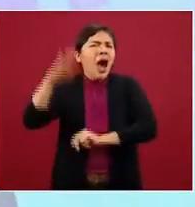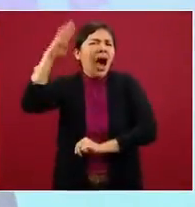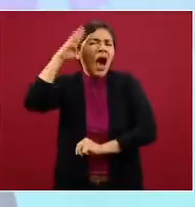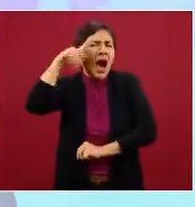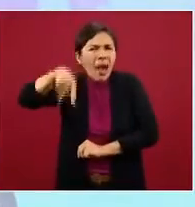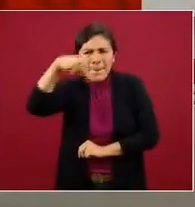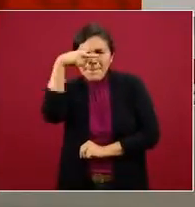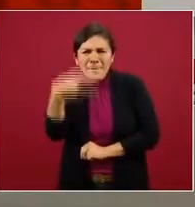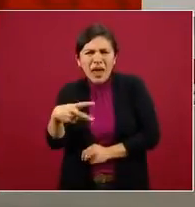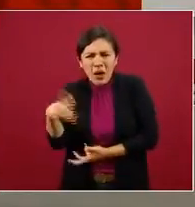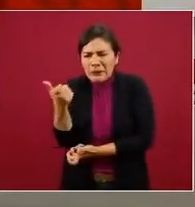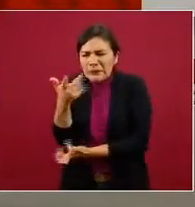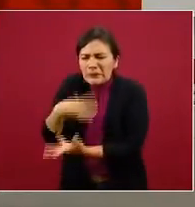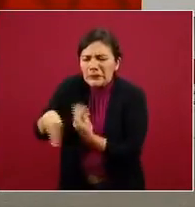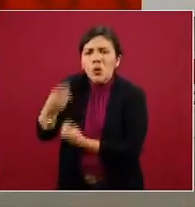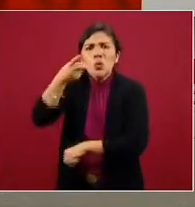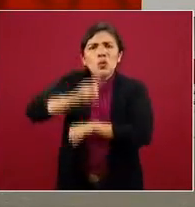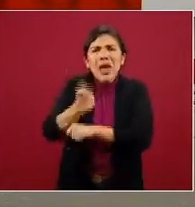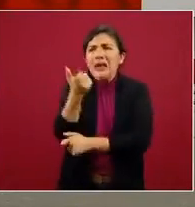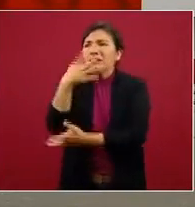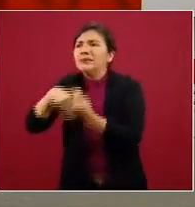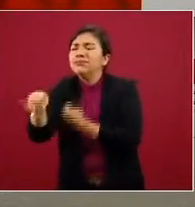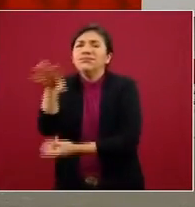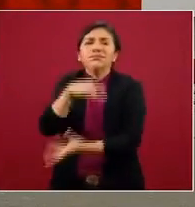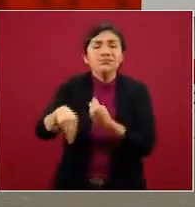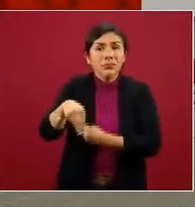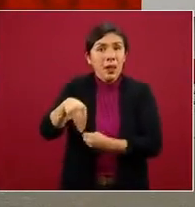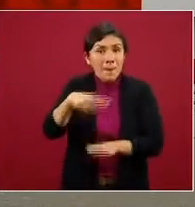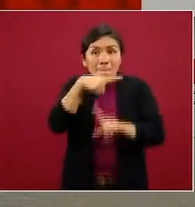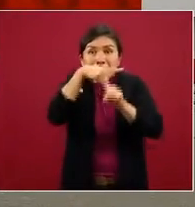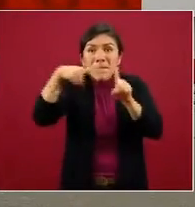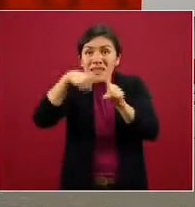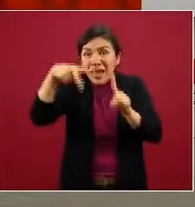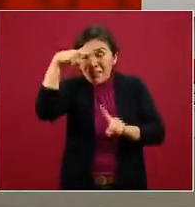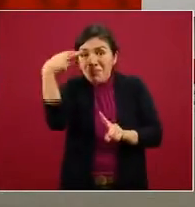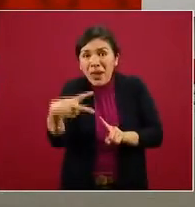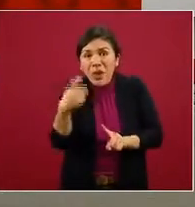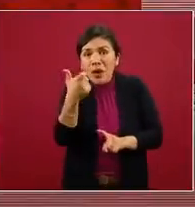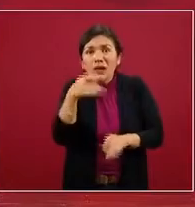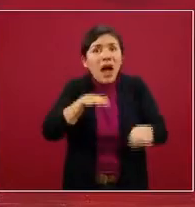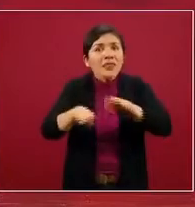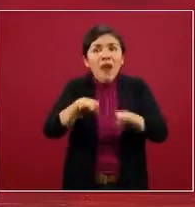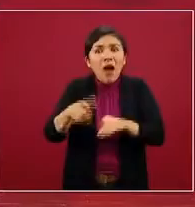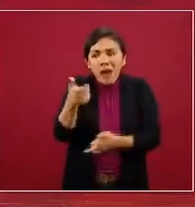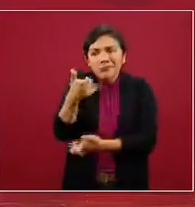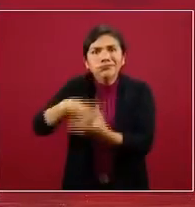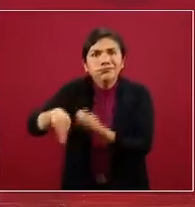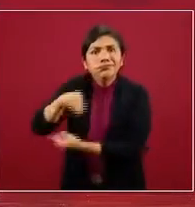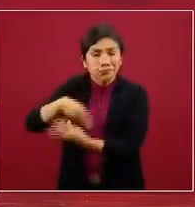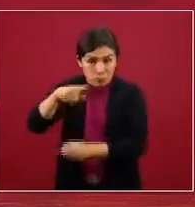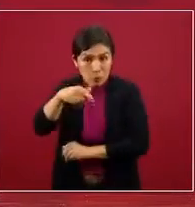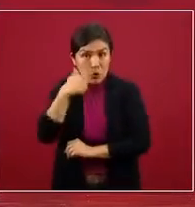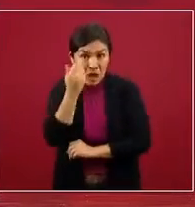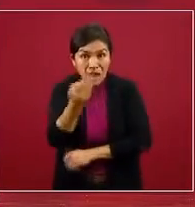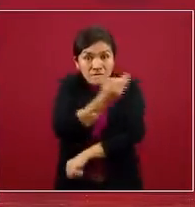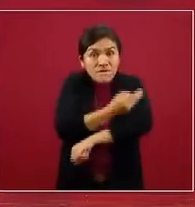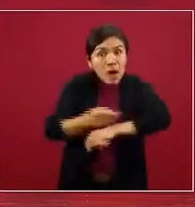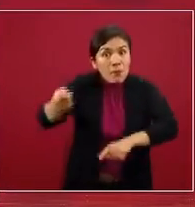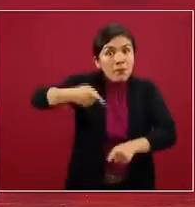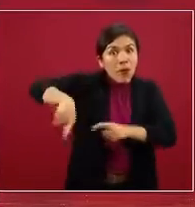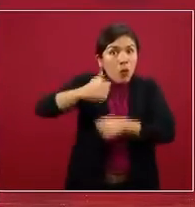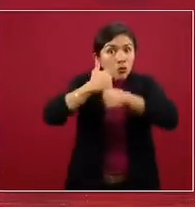México, que nos quede muy claro, la mitad de México vive al día y nadie quiere que esas